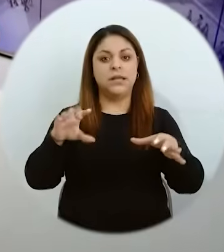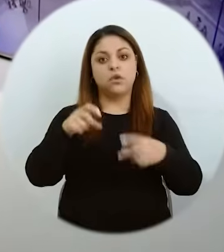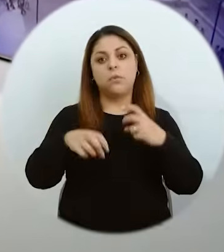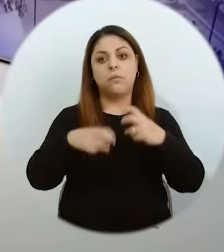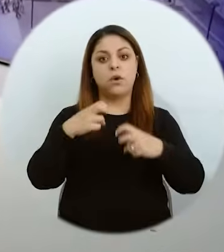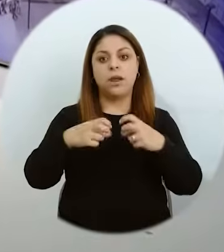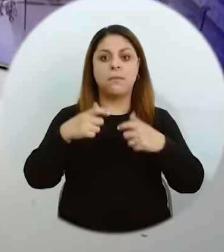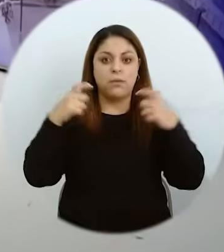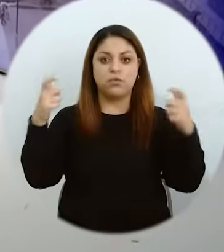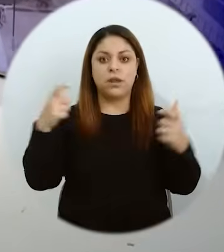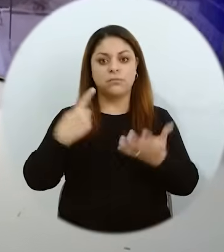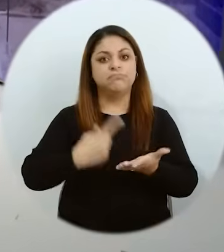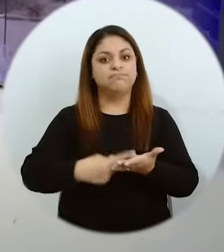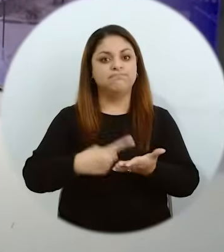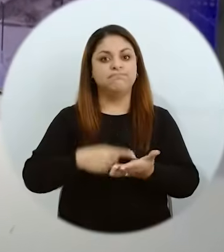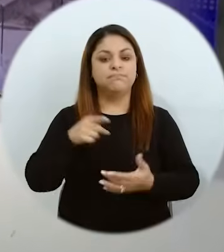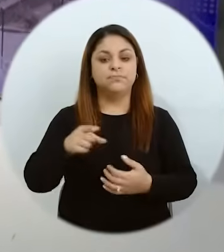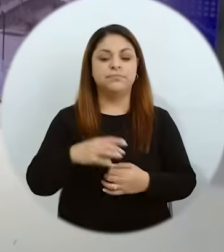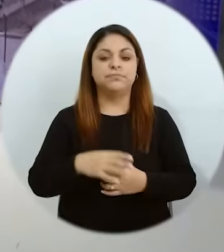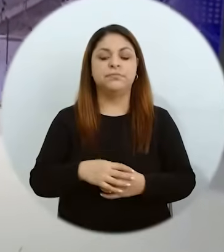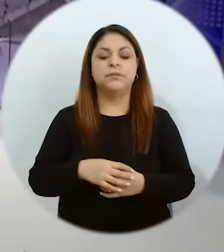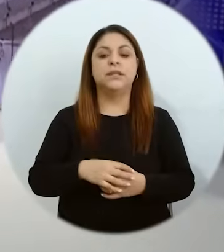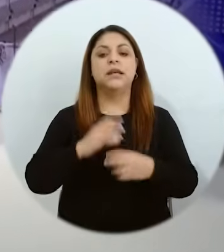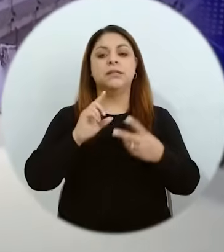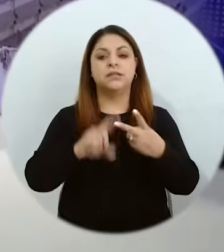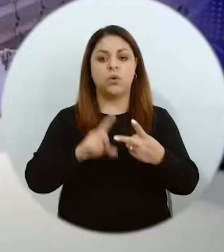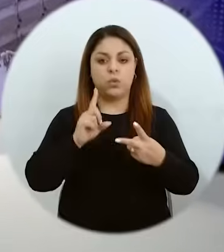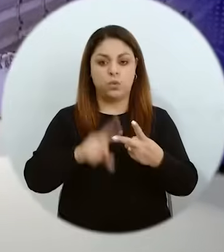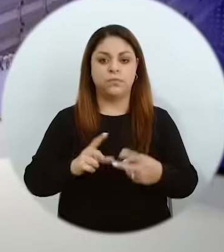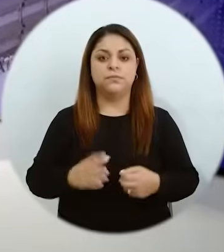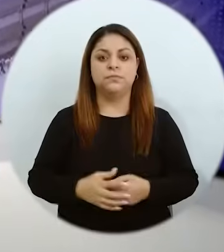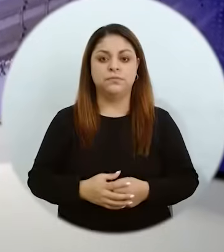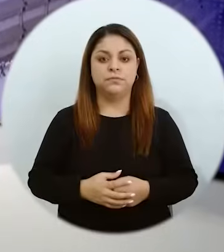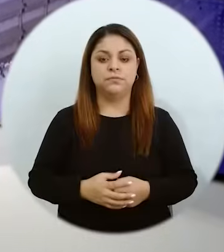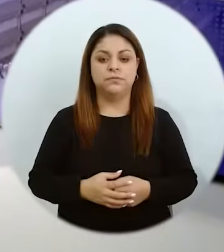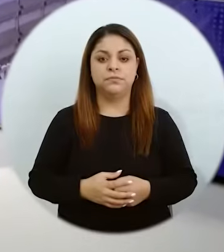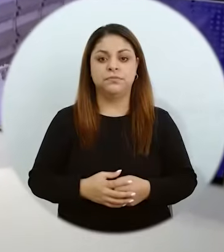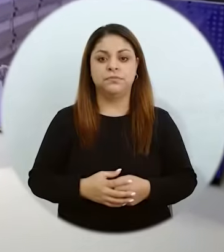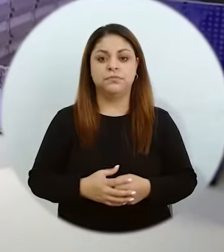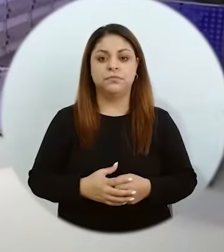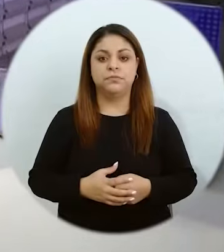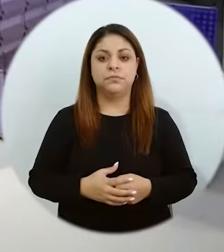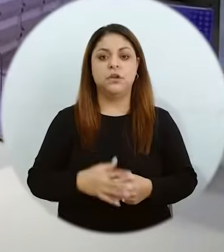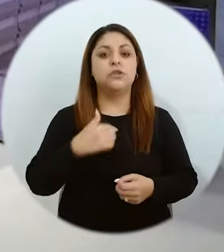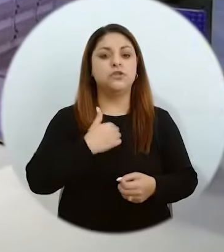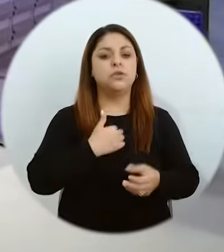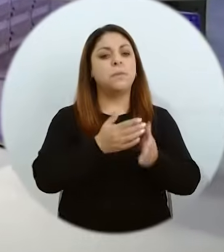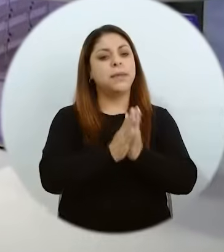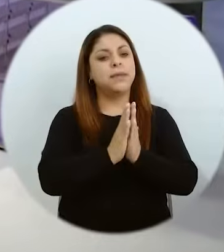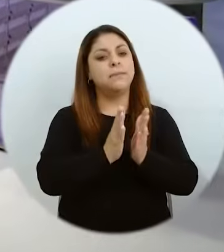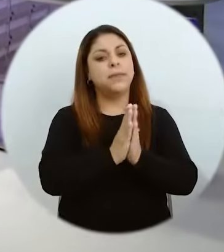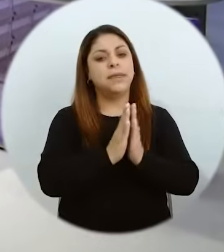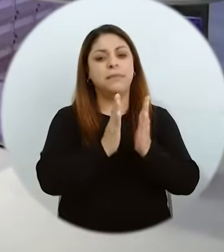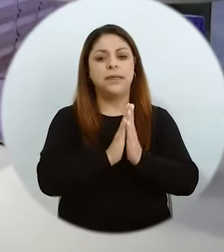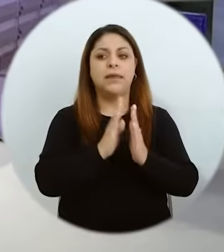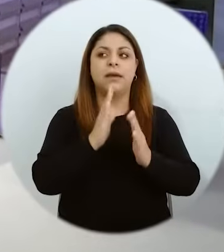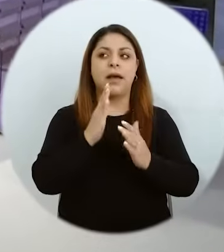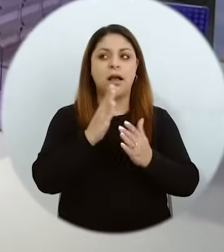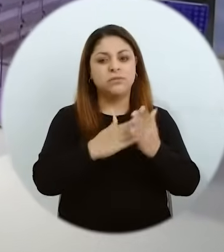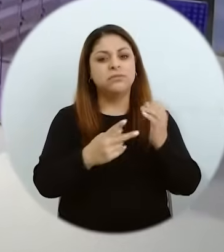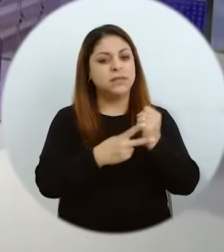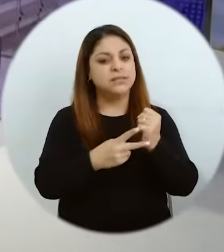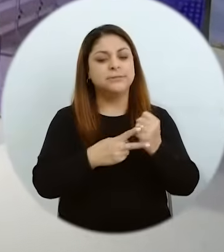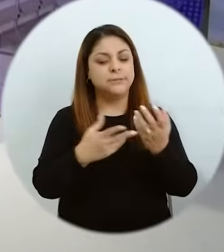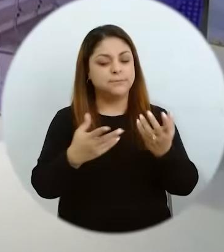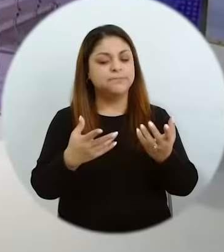los problemas son muy grandes. Ahí hay un gran tema. Un segundo. Lo pedí varias